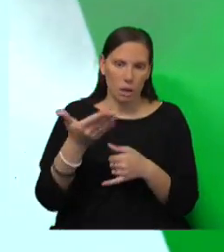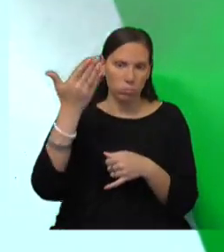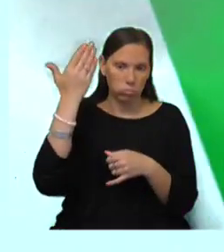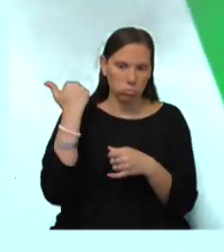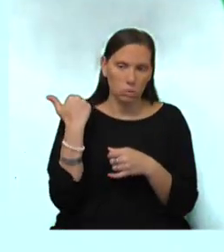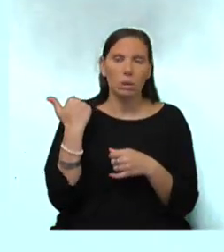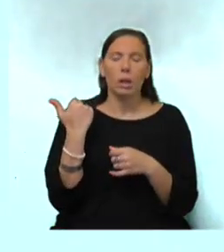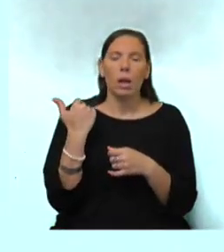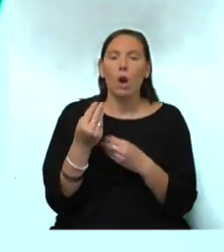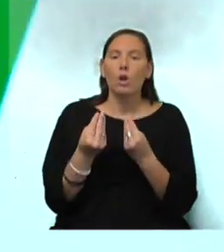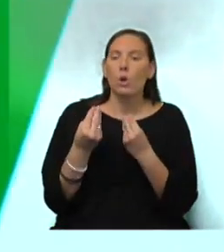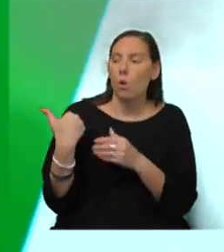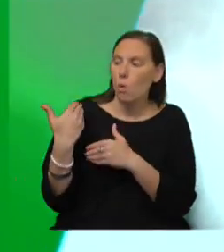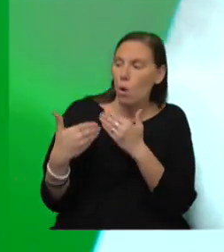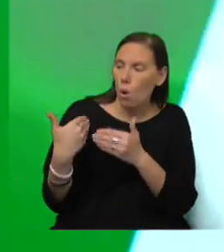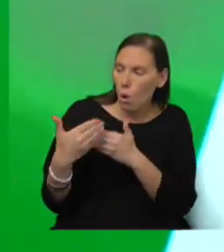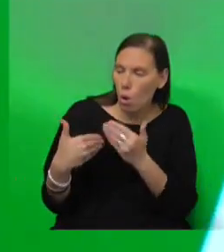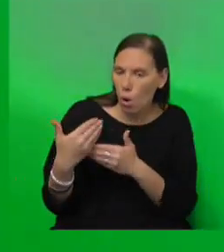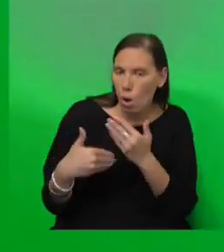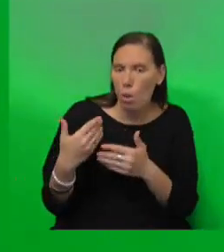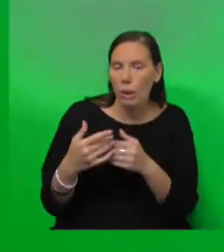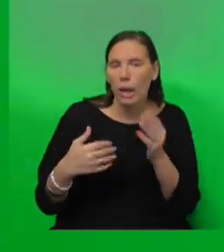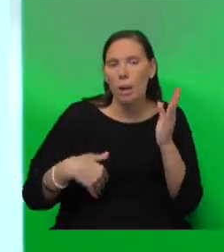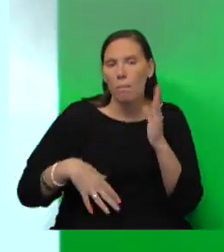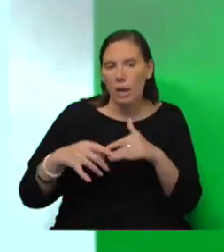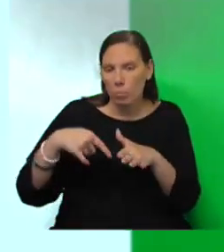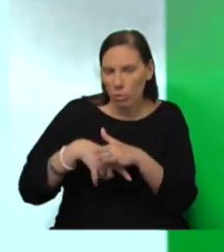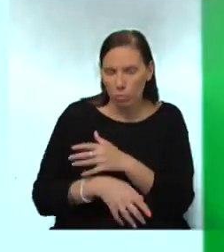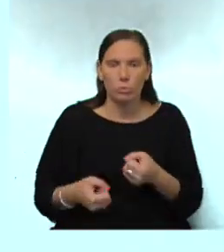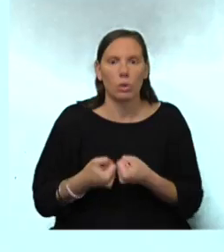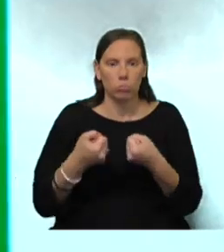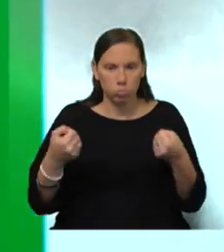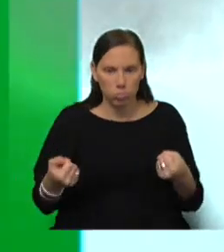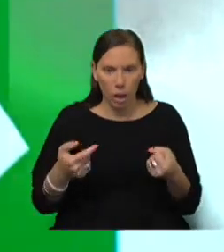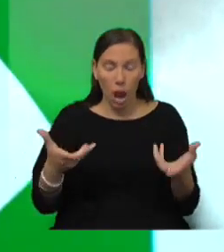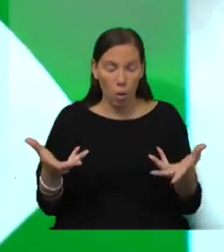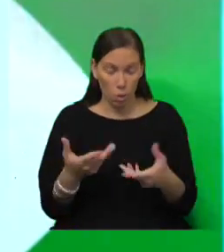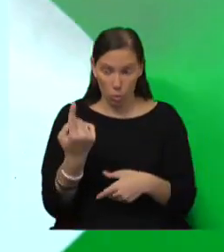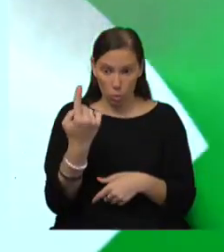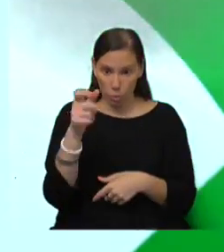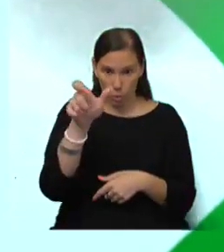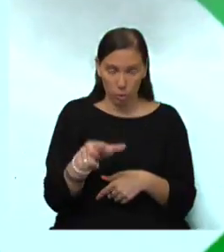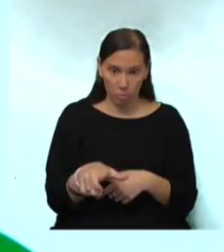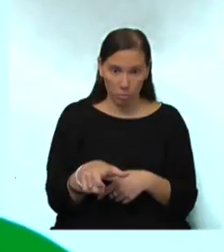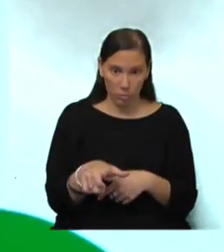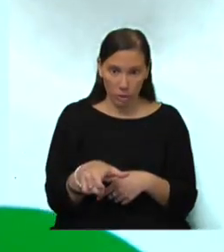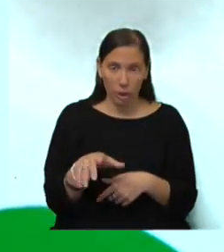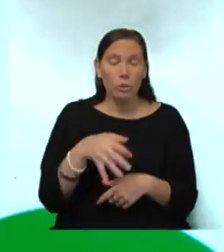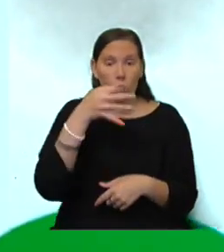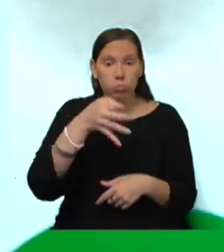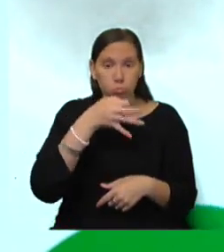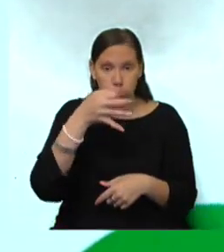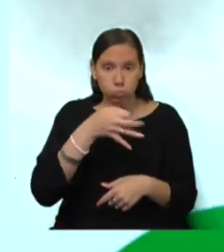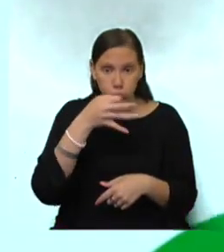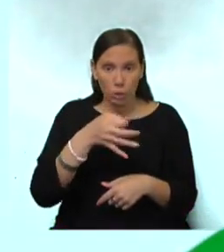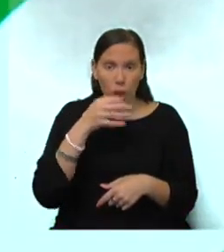atrás y cómo esto ha sido la base para los desarrollos noos hasta el punto de que uno de ellos hoy es un Vocero de los